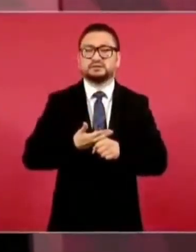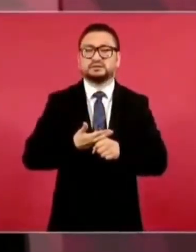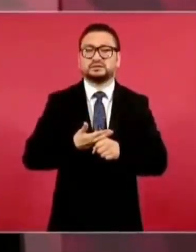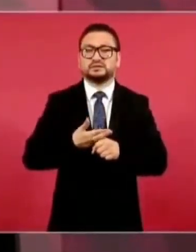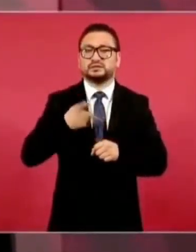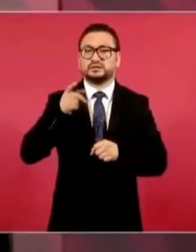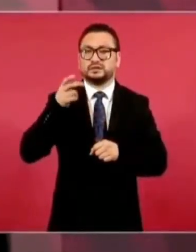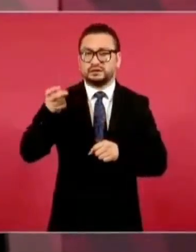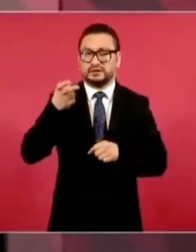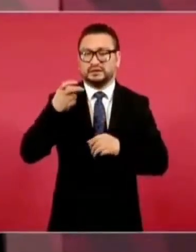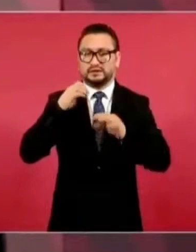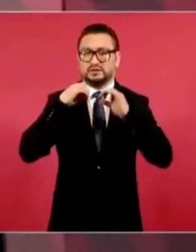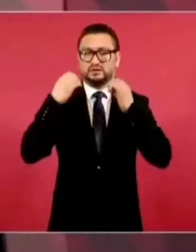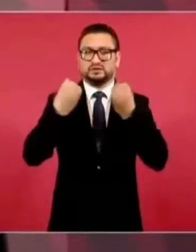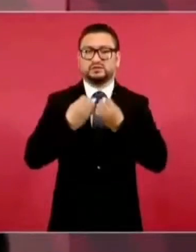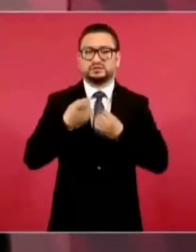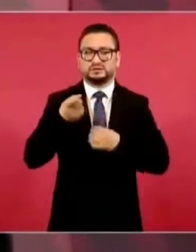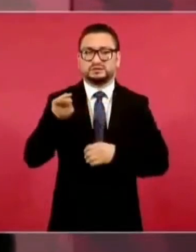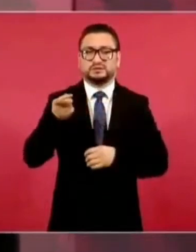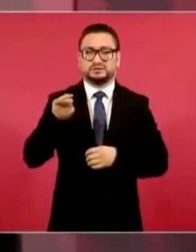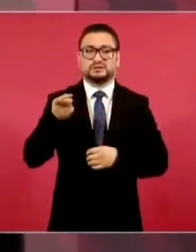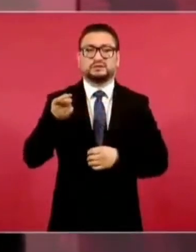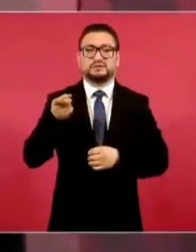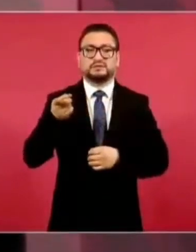esta organización